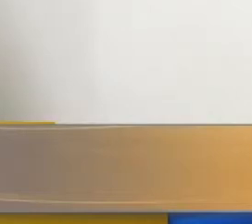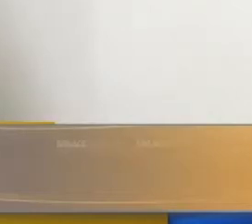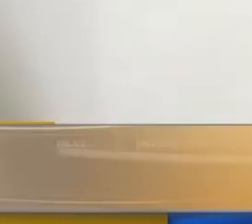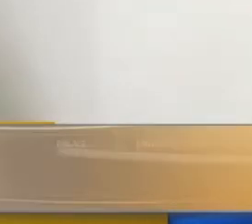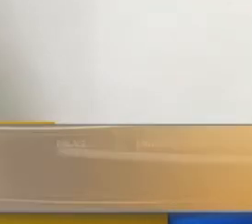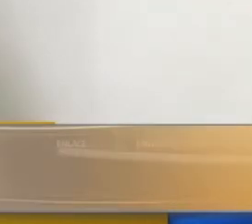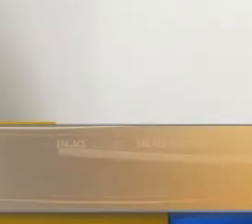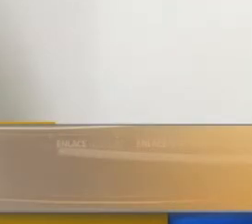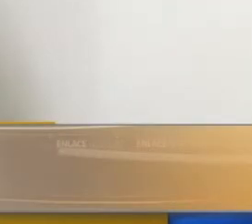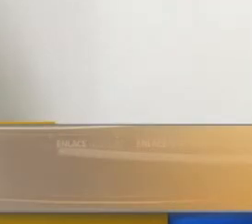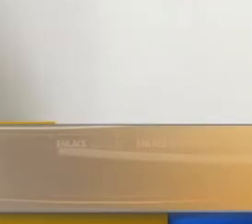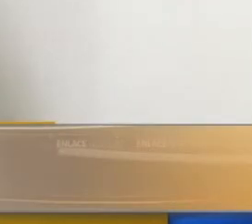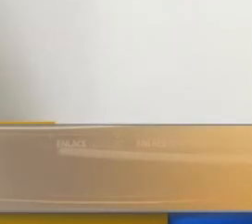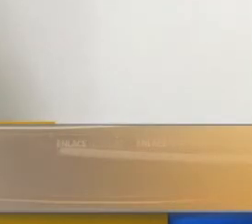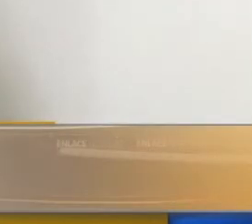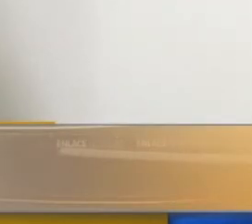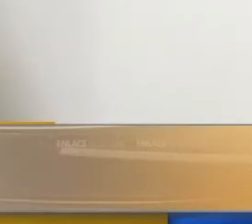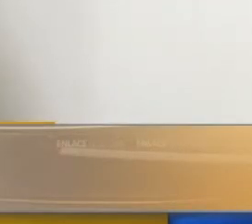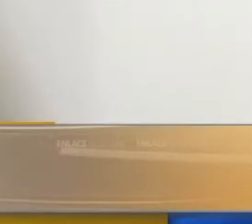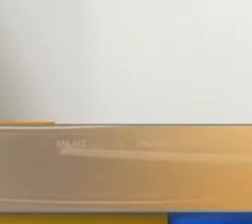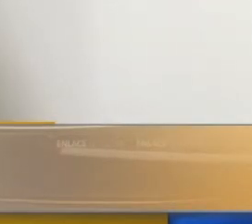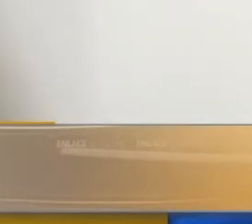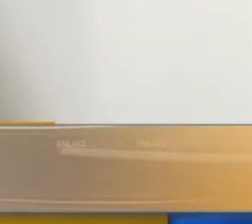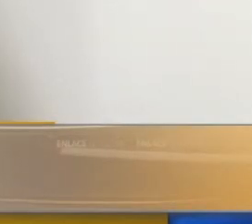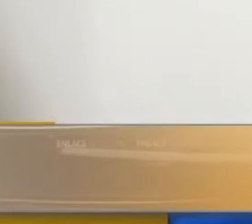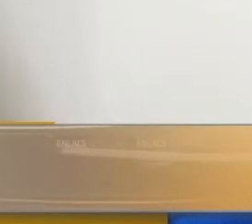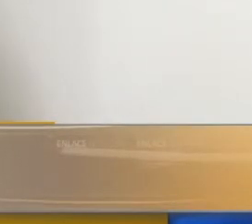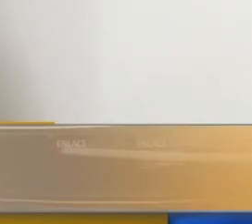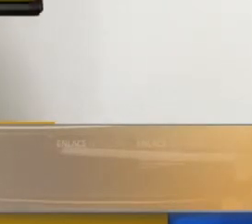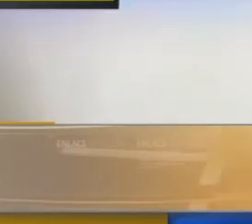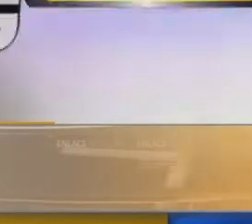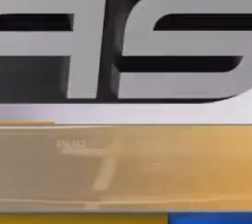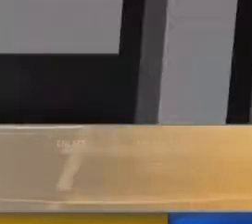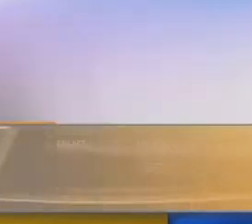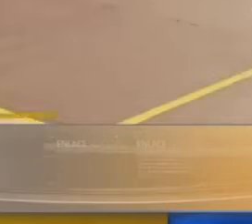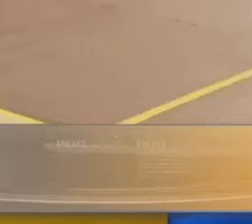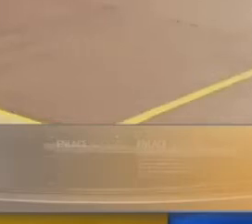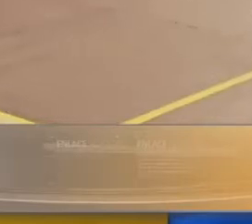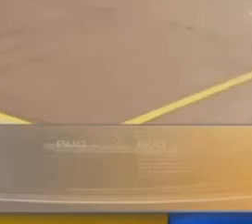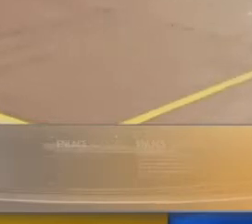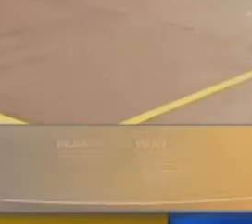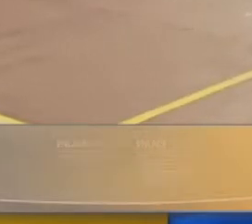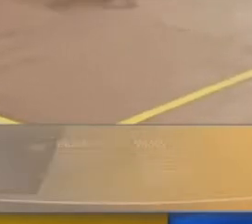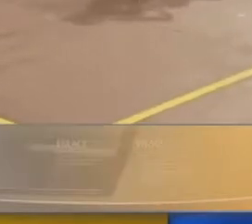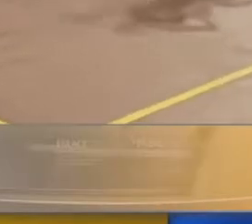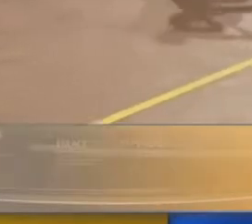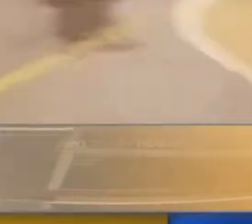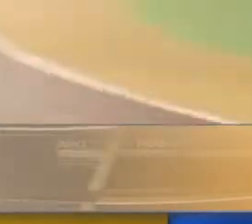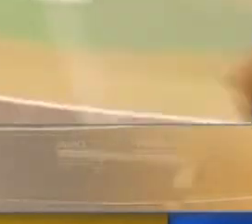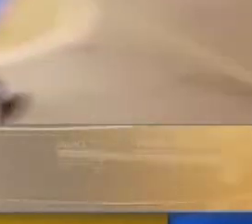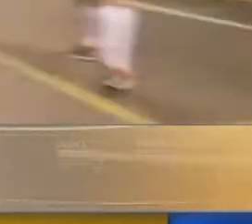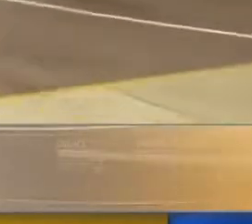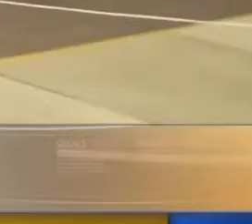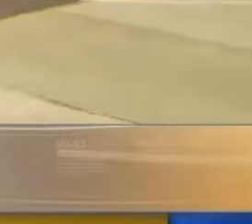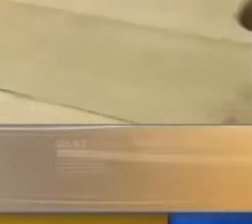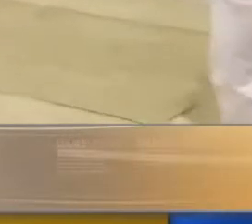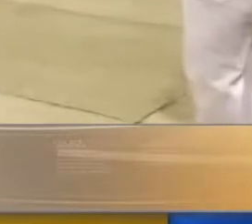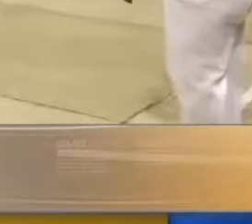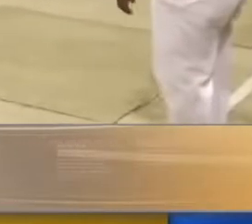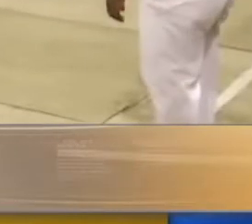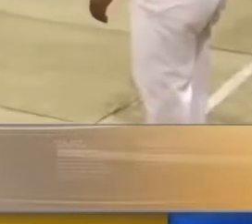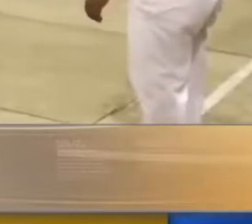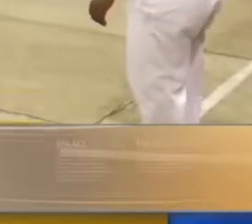Habitantes del barrio Simón Bolívar se preparan para la elección de la Junta de Acción Comunal. En los deportes, inició la disciplina de